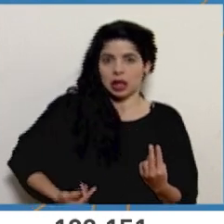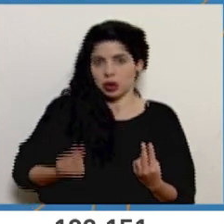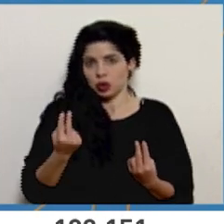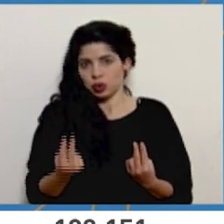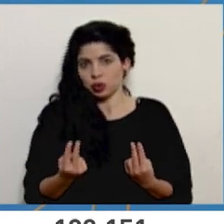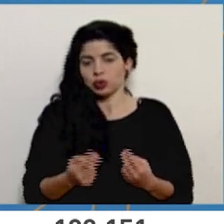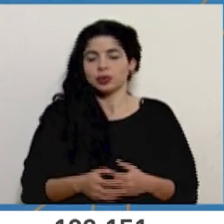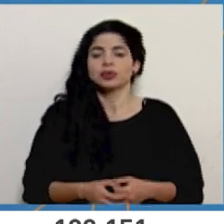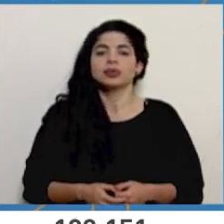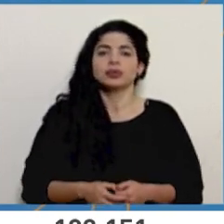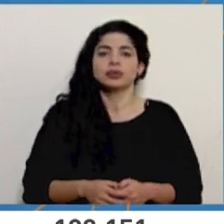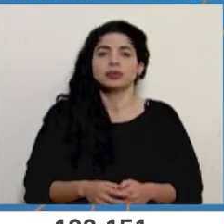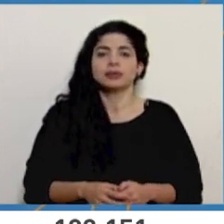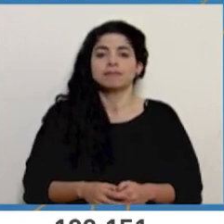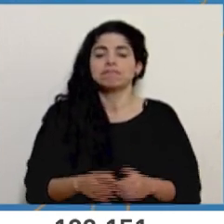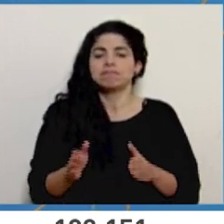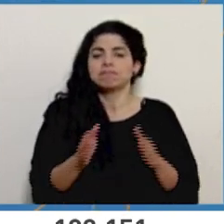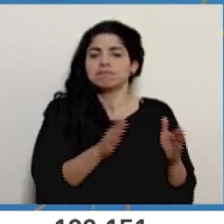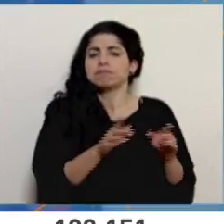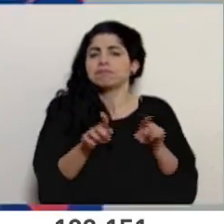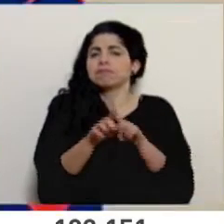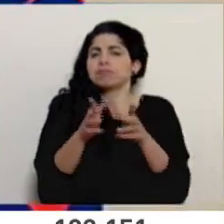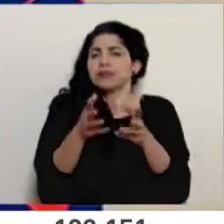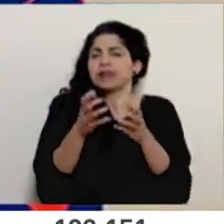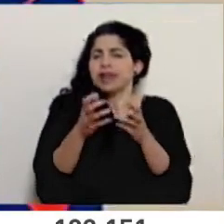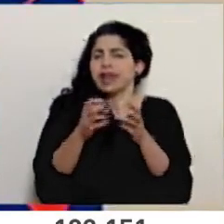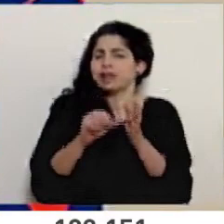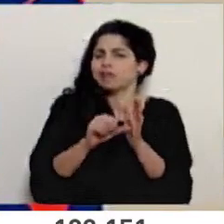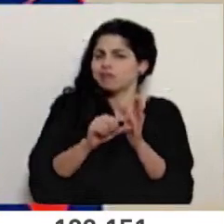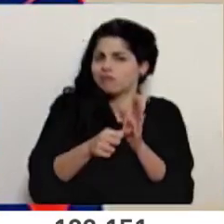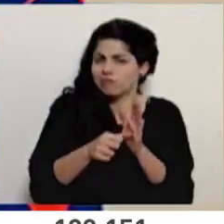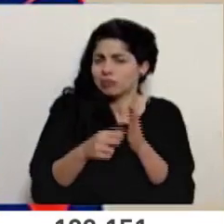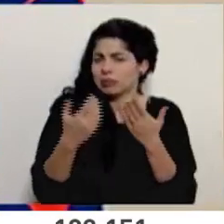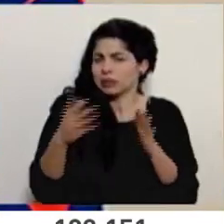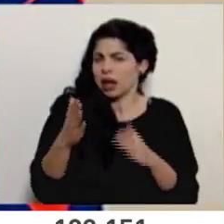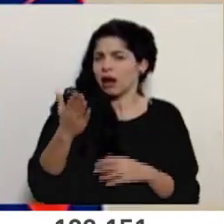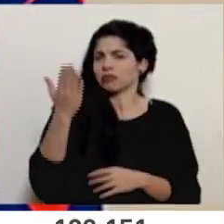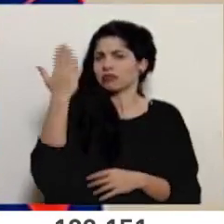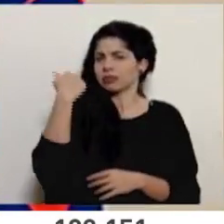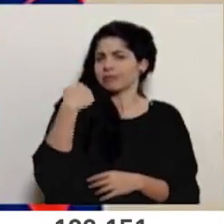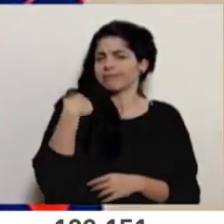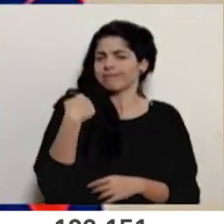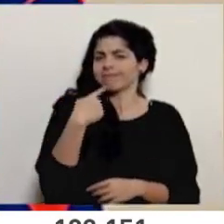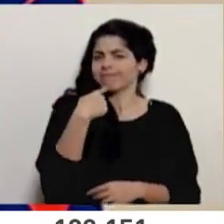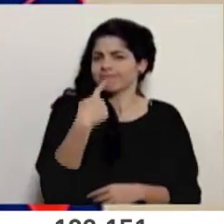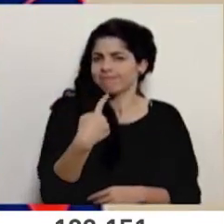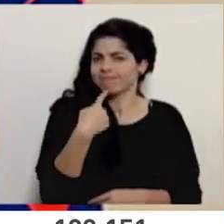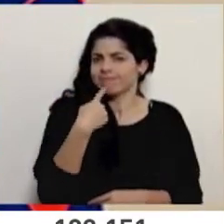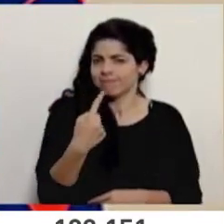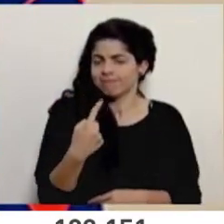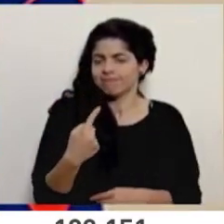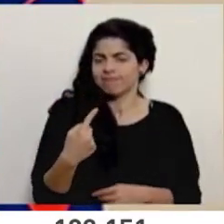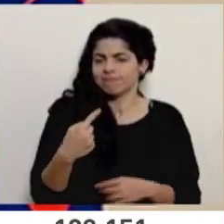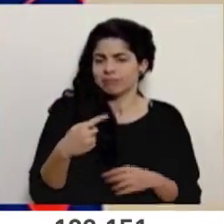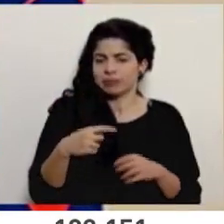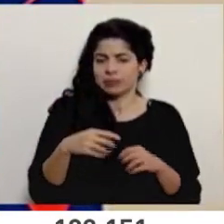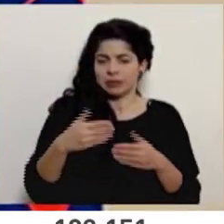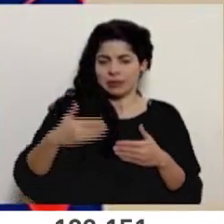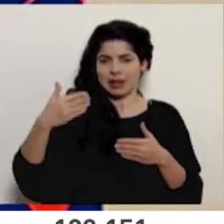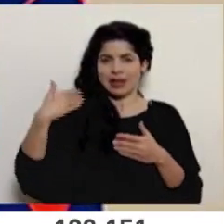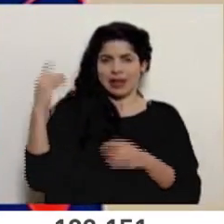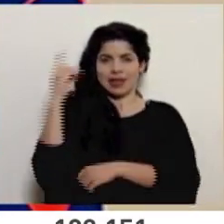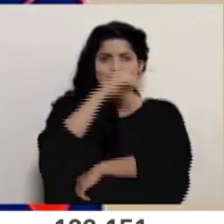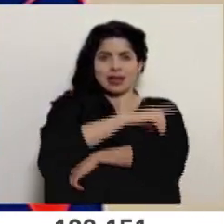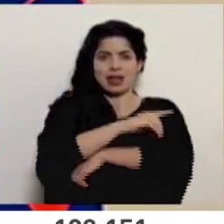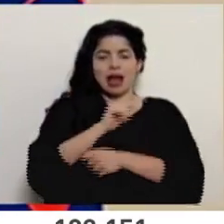provincias. También quiero resaltar, y lo he mencionado sistemáticamente en estos días de